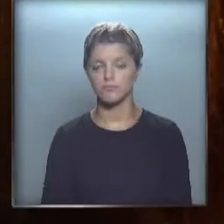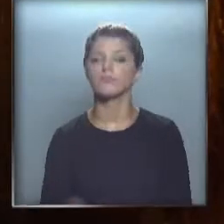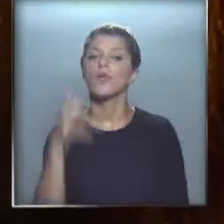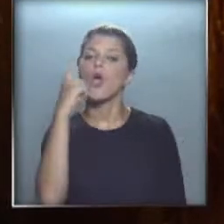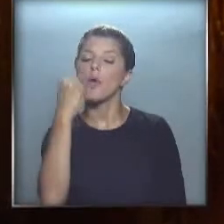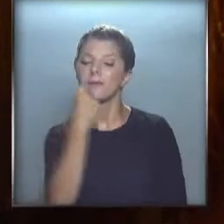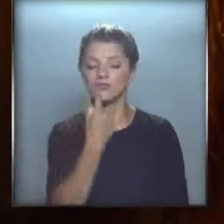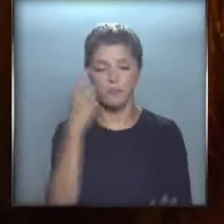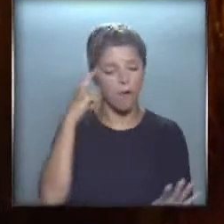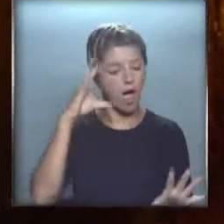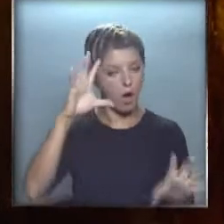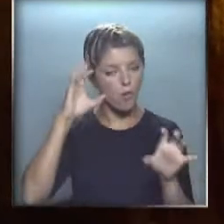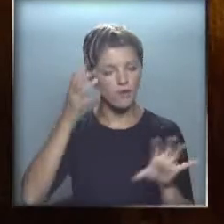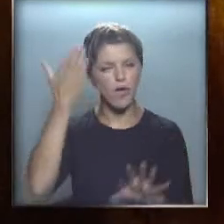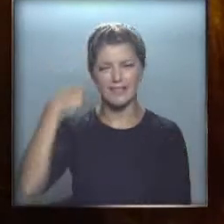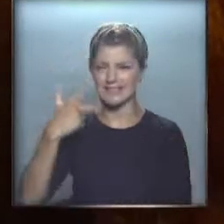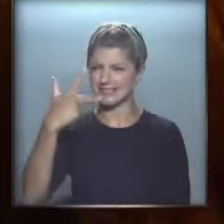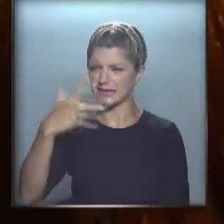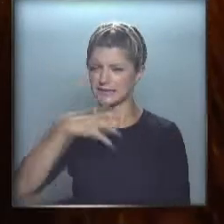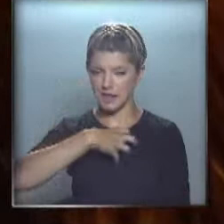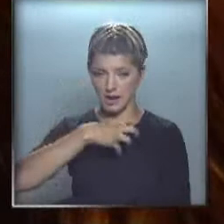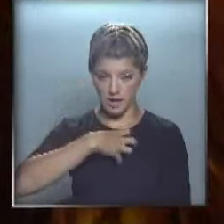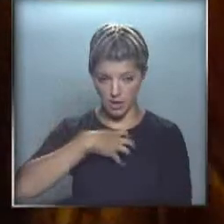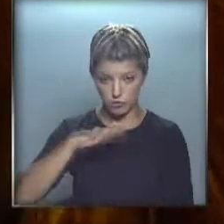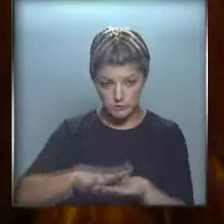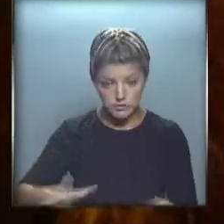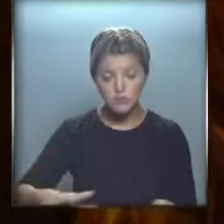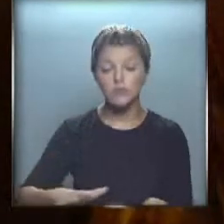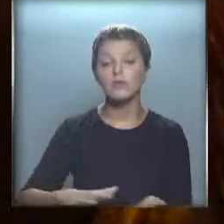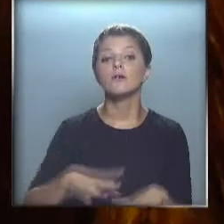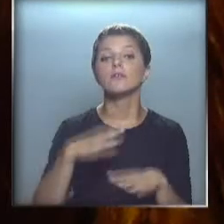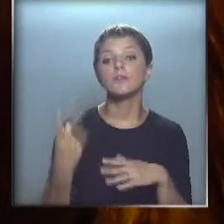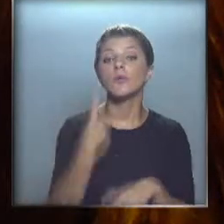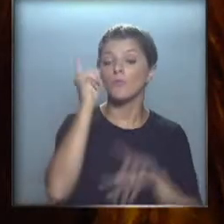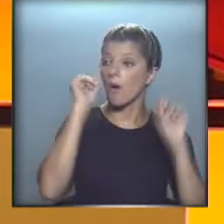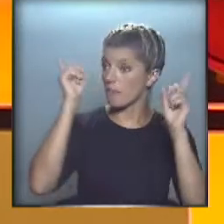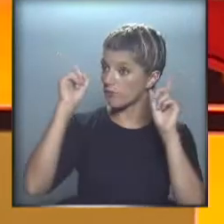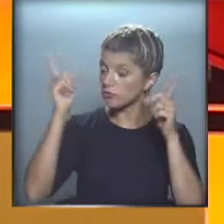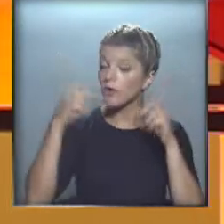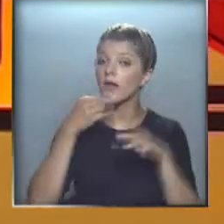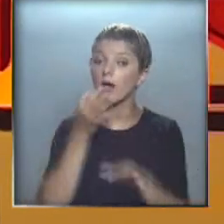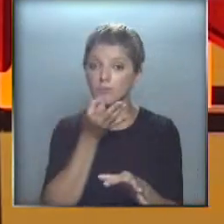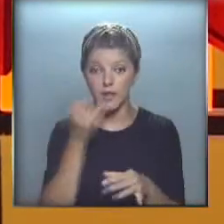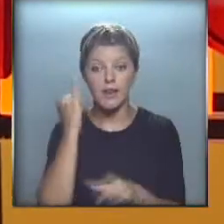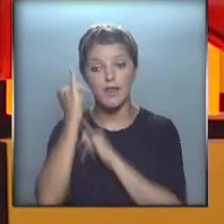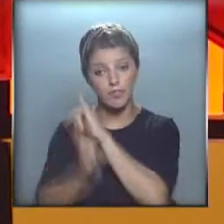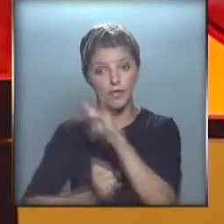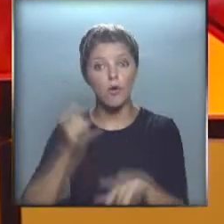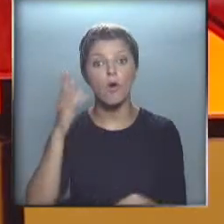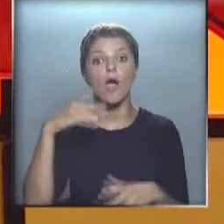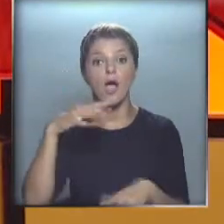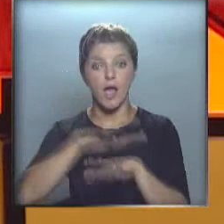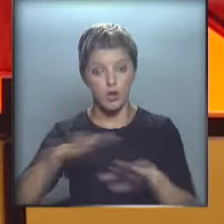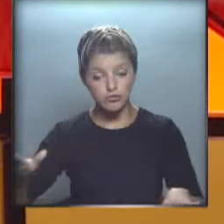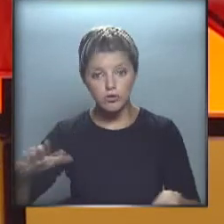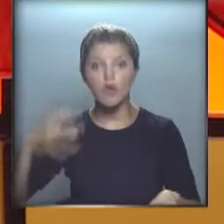Yo me acuerdo una vez en tercer grado, así como ¿qué te pasó, individual, Pablo, en tercer grado? Que una profesora había comunicado a los alumnos de mi grado que iban a hacer pruebas